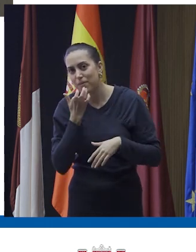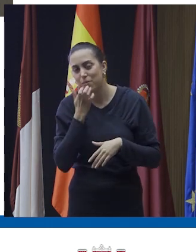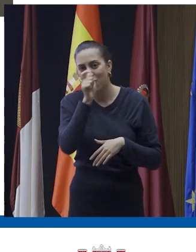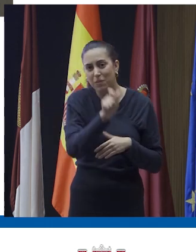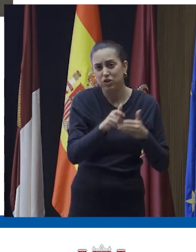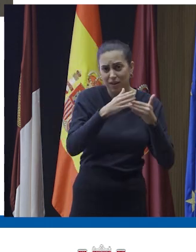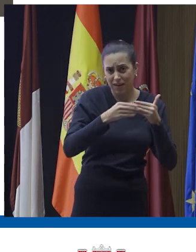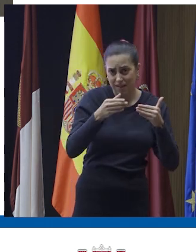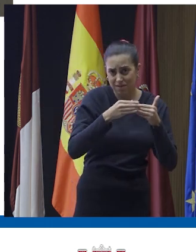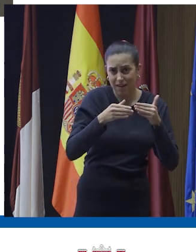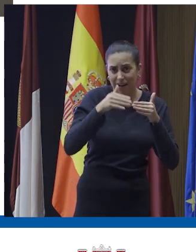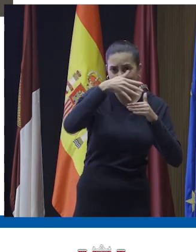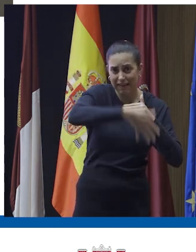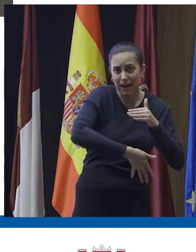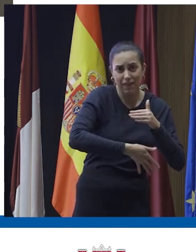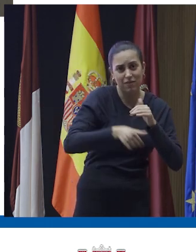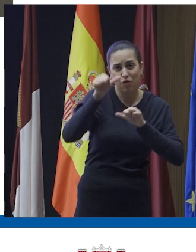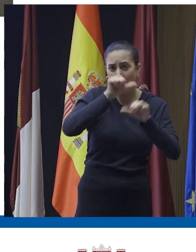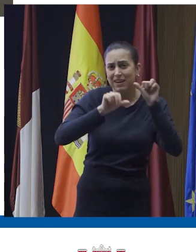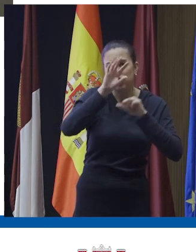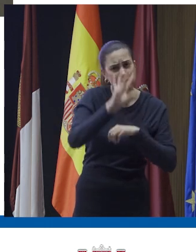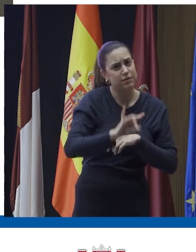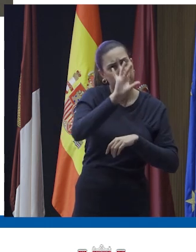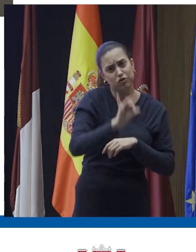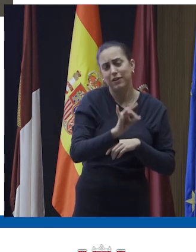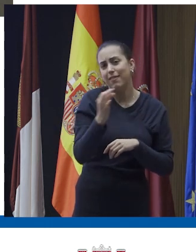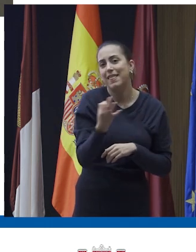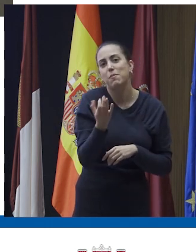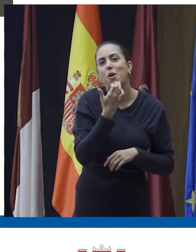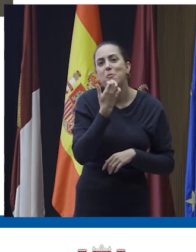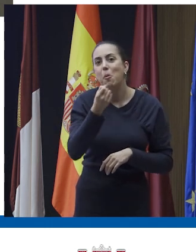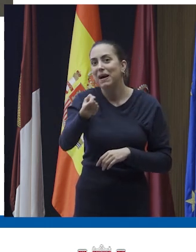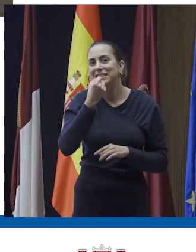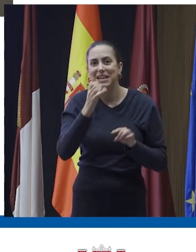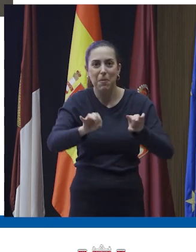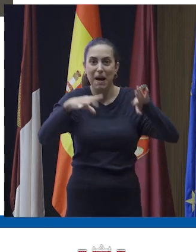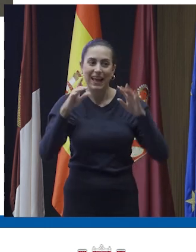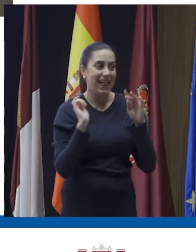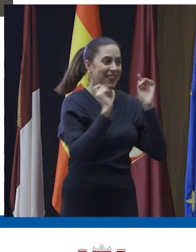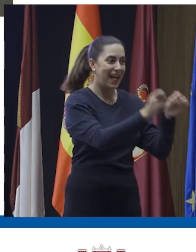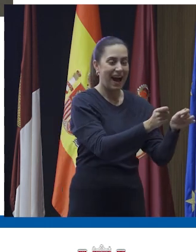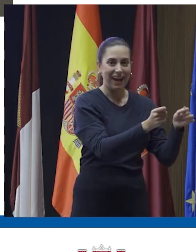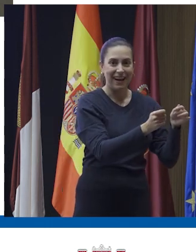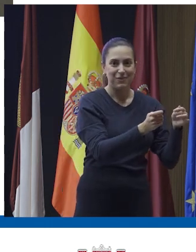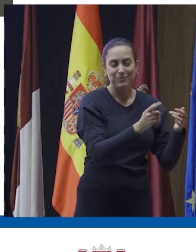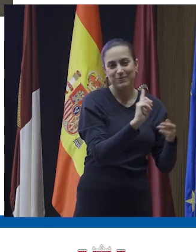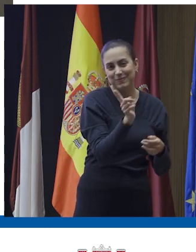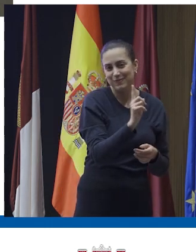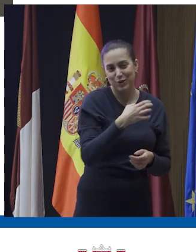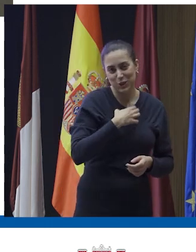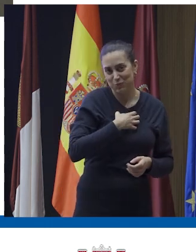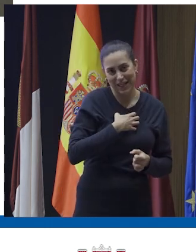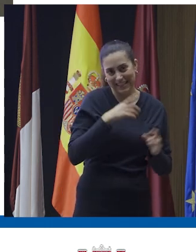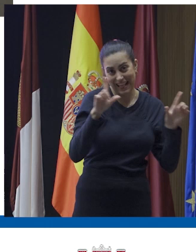de catarata sí o sí. O sea que no hay ninguna alternativa diferente, no han sacado una pastilla mágica todavía, esa que sacaron en la